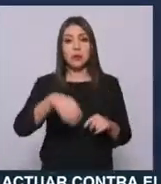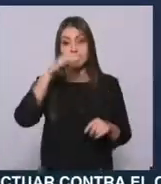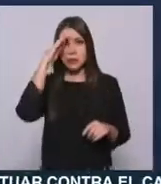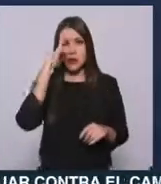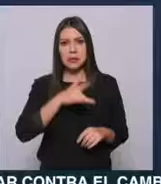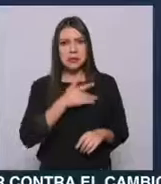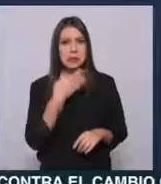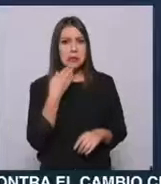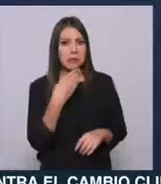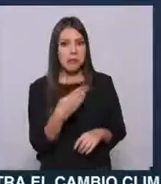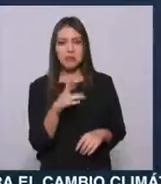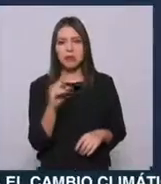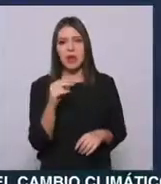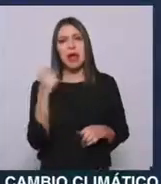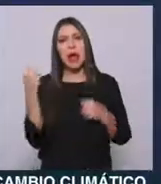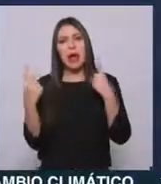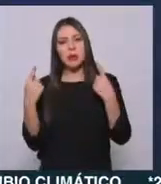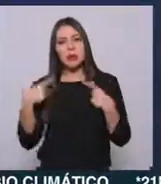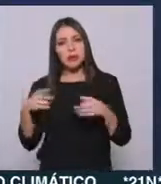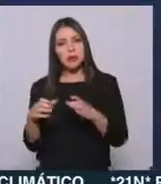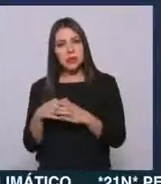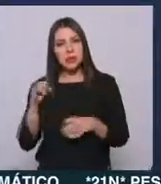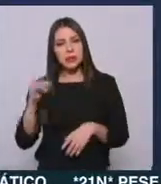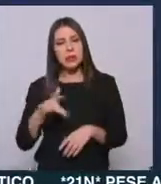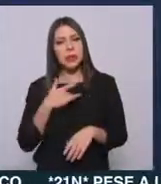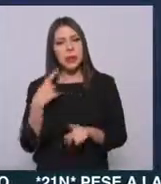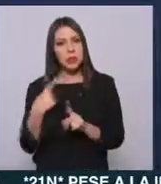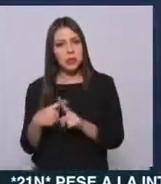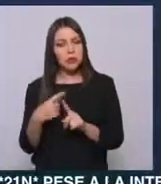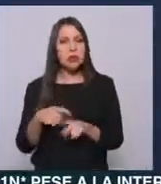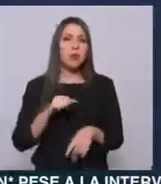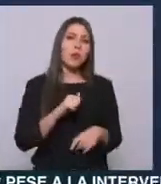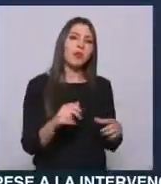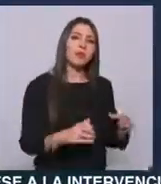parte positiva, una parte negativa. Creo que los cambios y